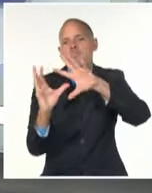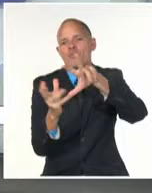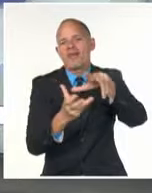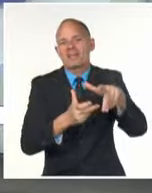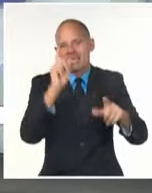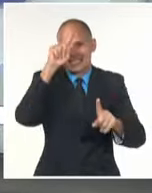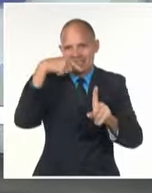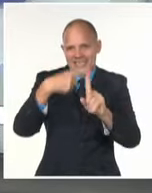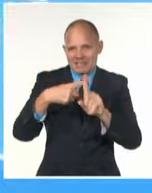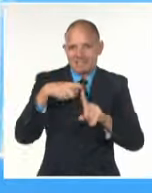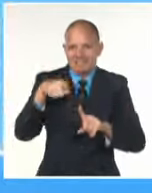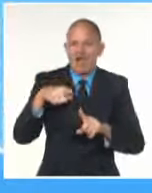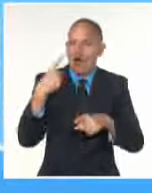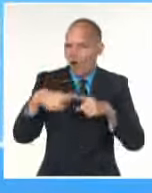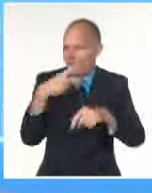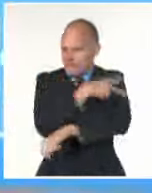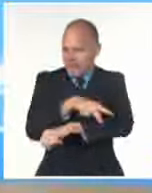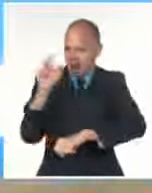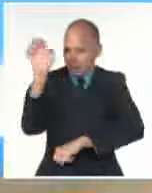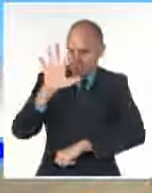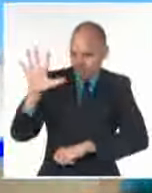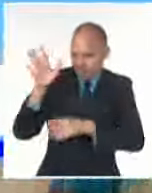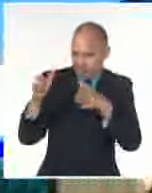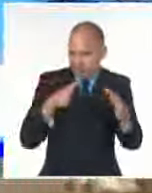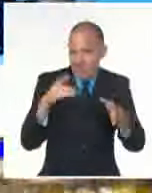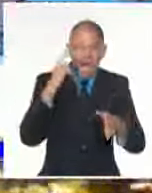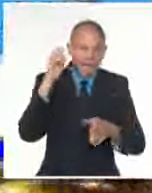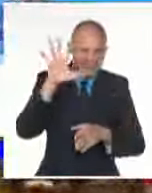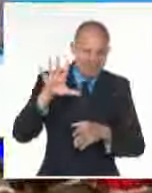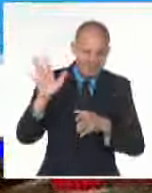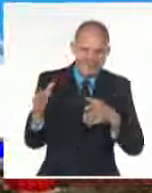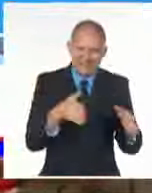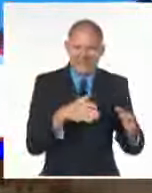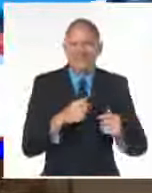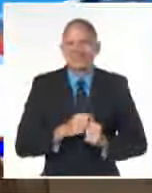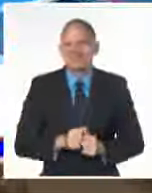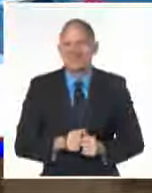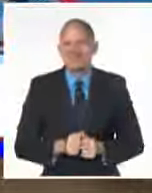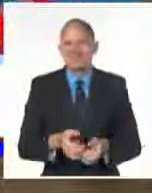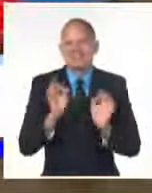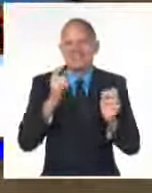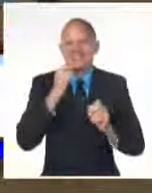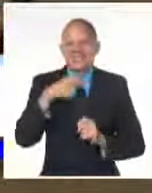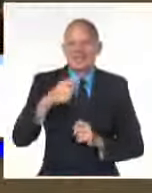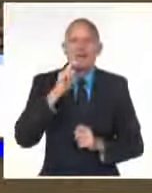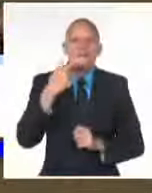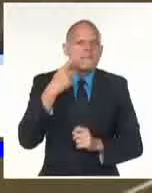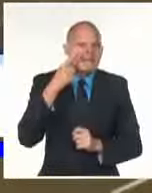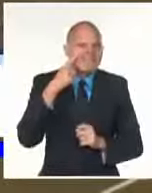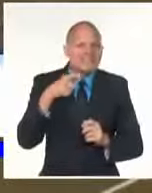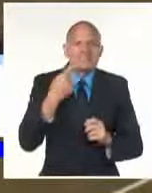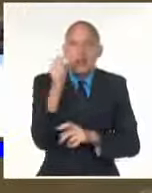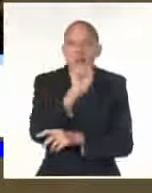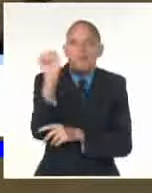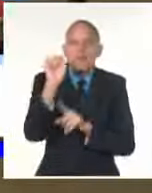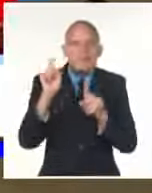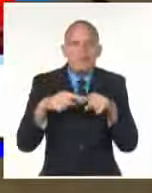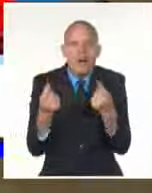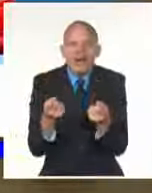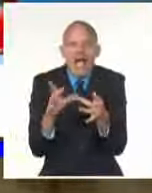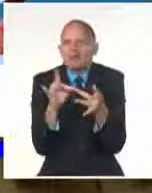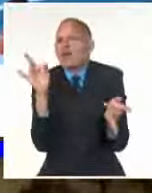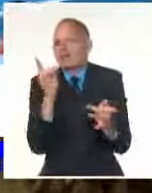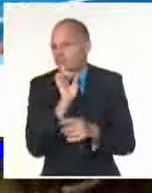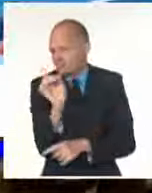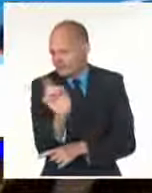en Uzbekistán. Este éxito no es una casualidad ni un hecho aislado. Es el fruto de una